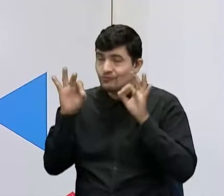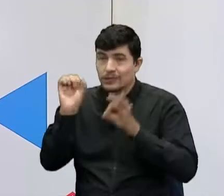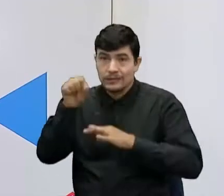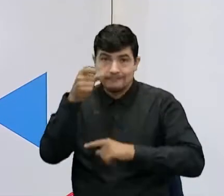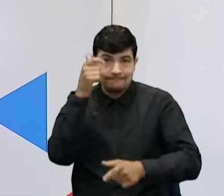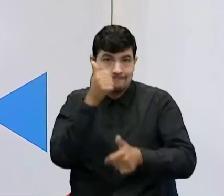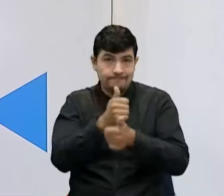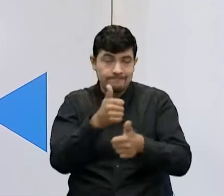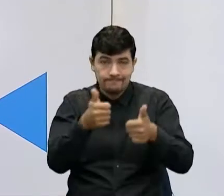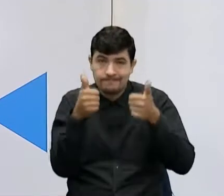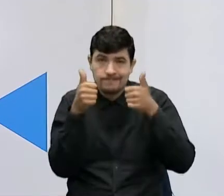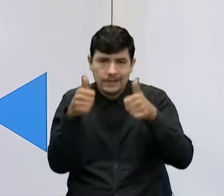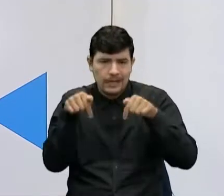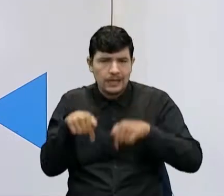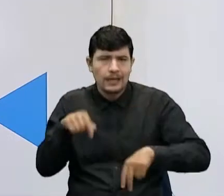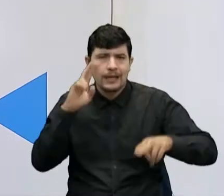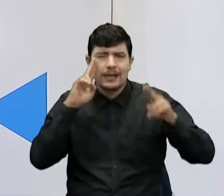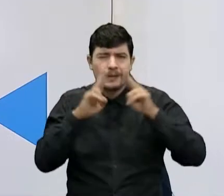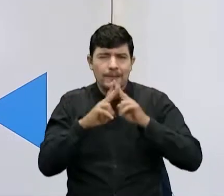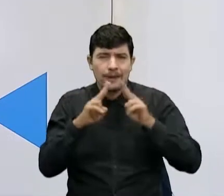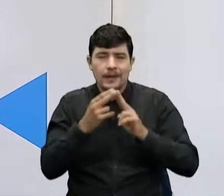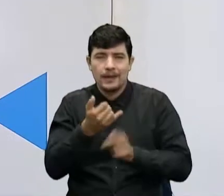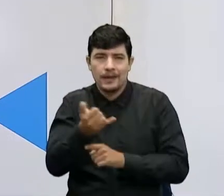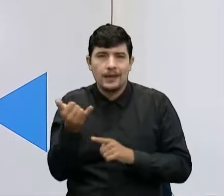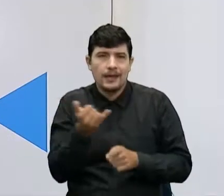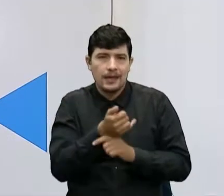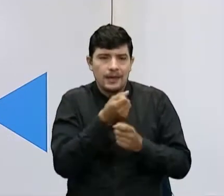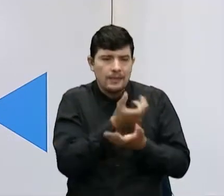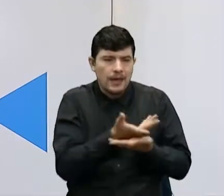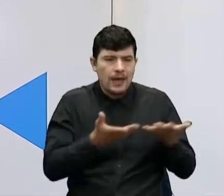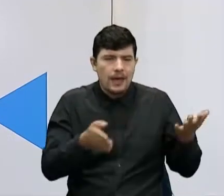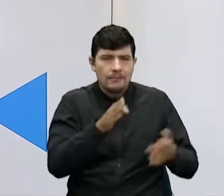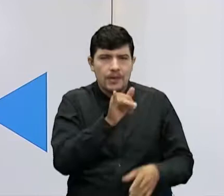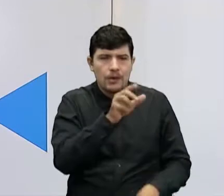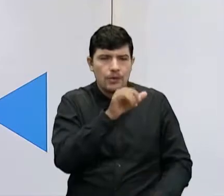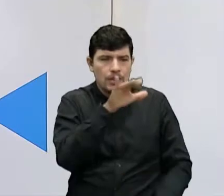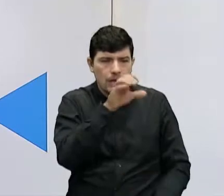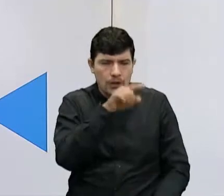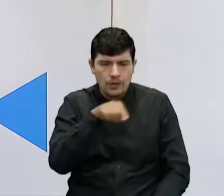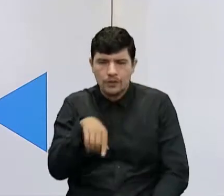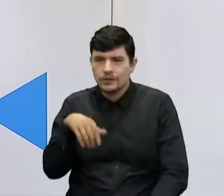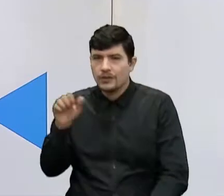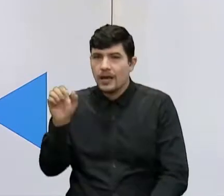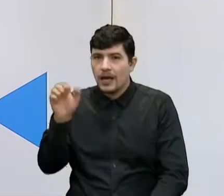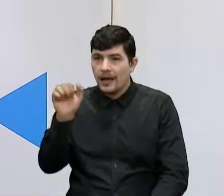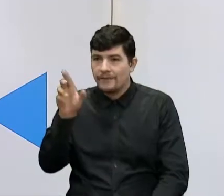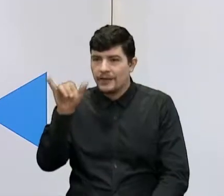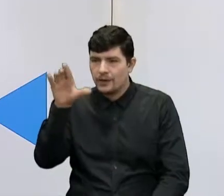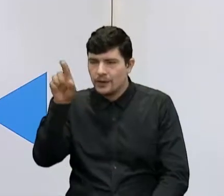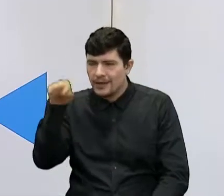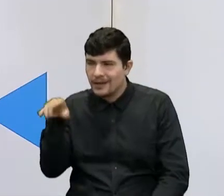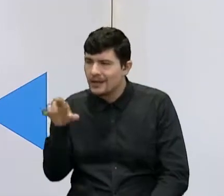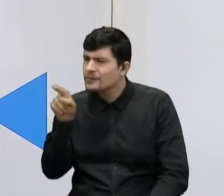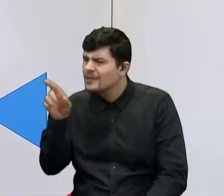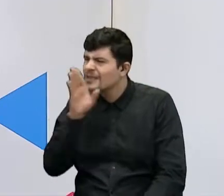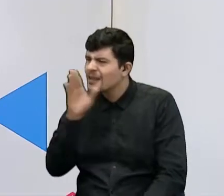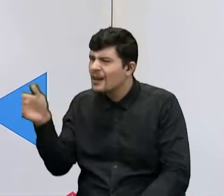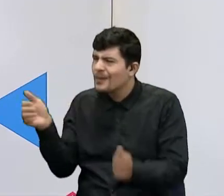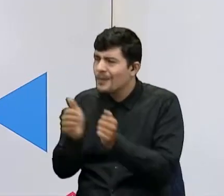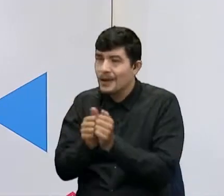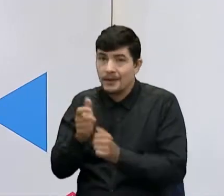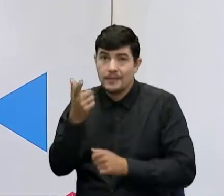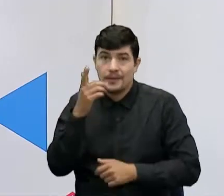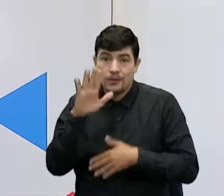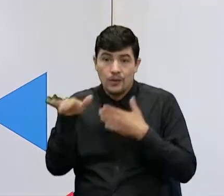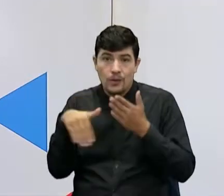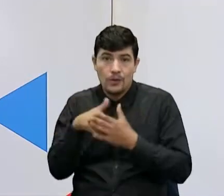Bien Aquí viendo los factores agióticos y los bióticos Uy, está muy atento ¿Y con quién está en su casa viendo el programa? Aquí